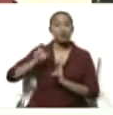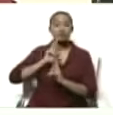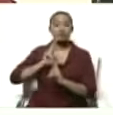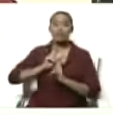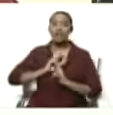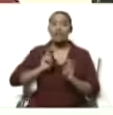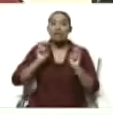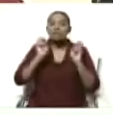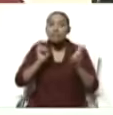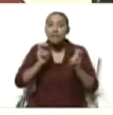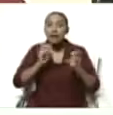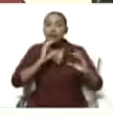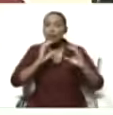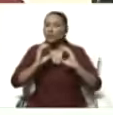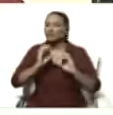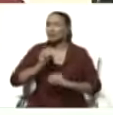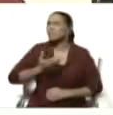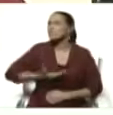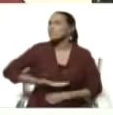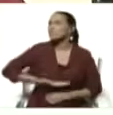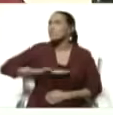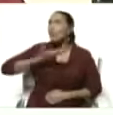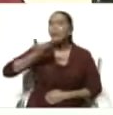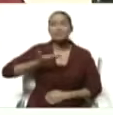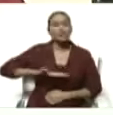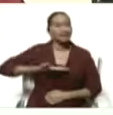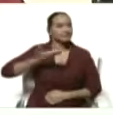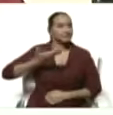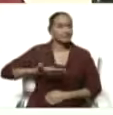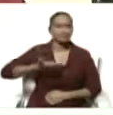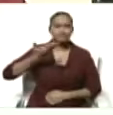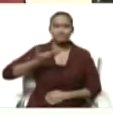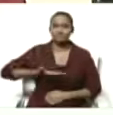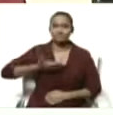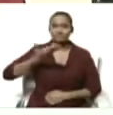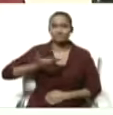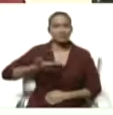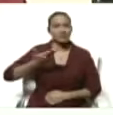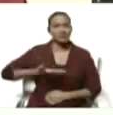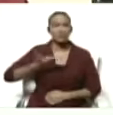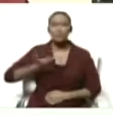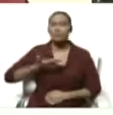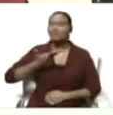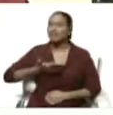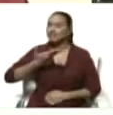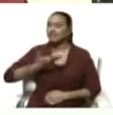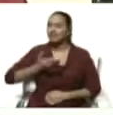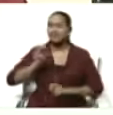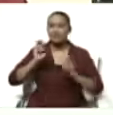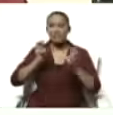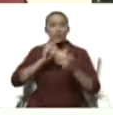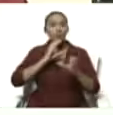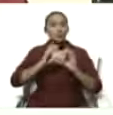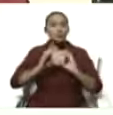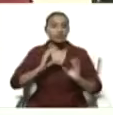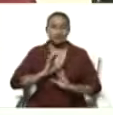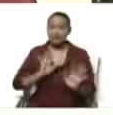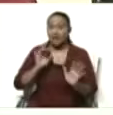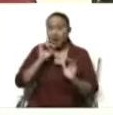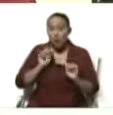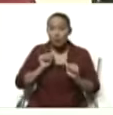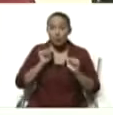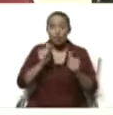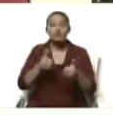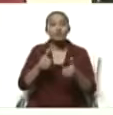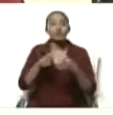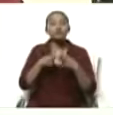es fundamental fundamental ya hemos comenzado a ver en algunos estados las paredes por